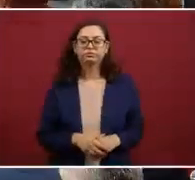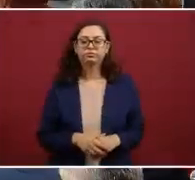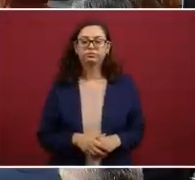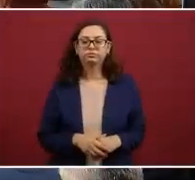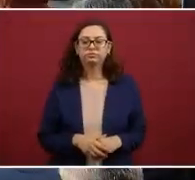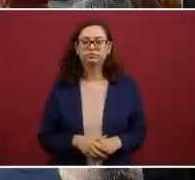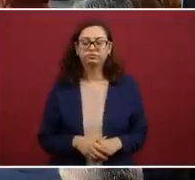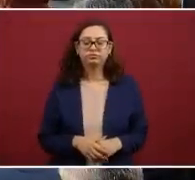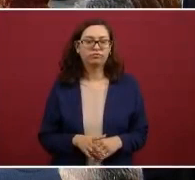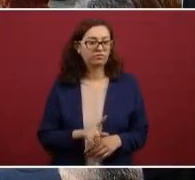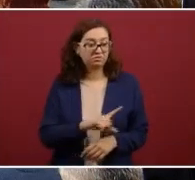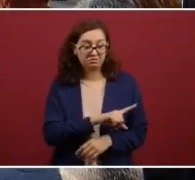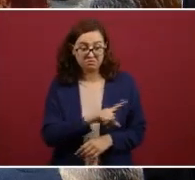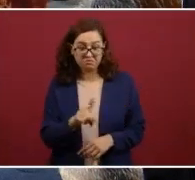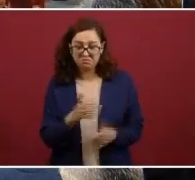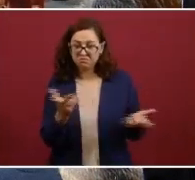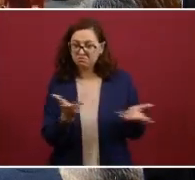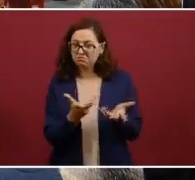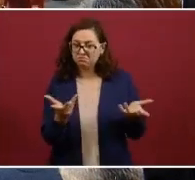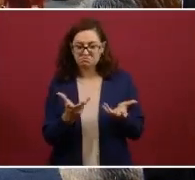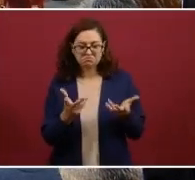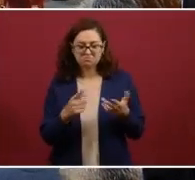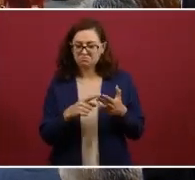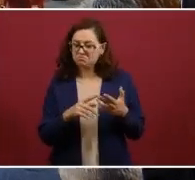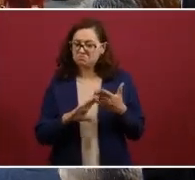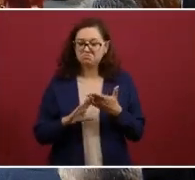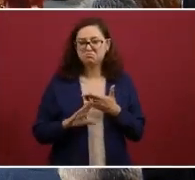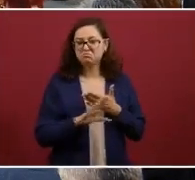Esas prácticas no.